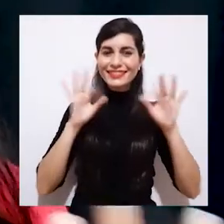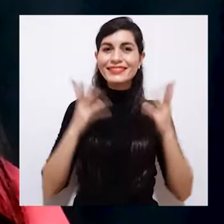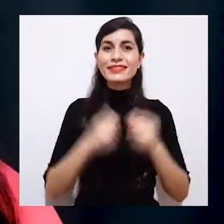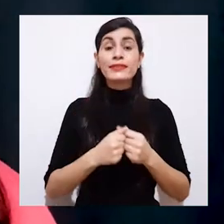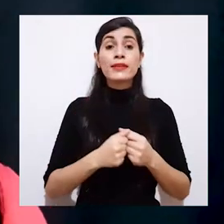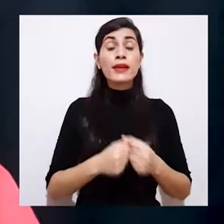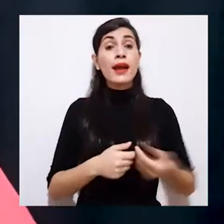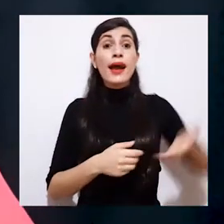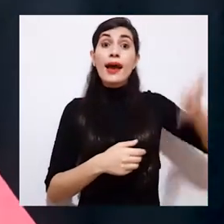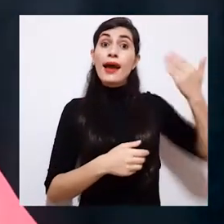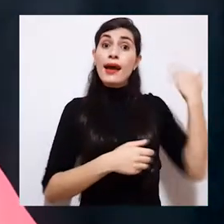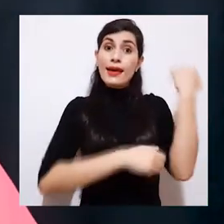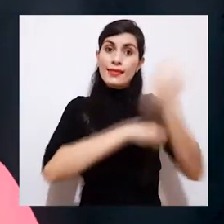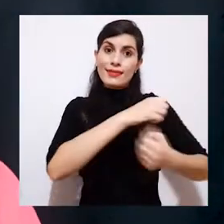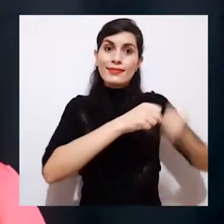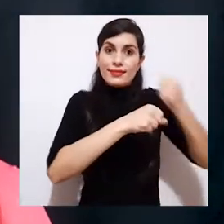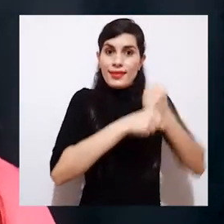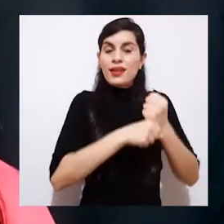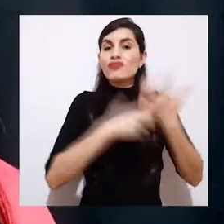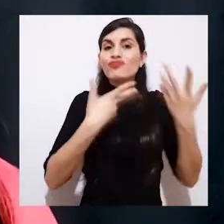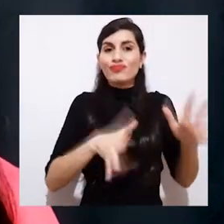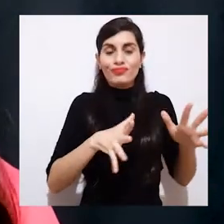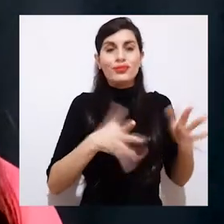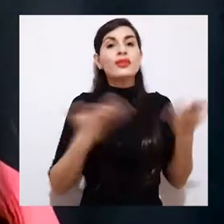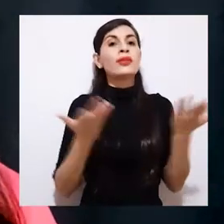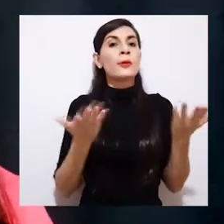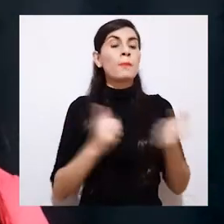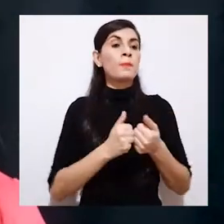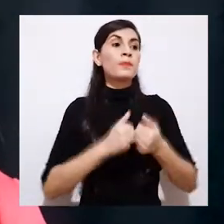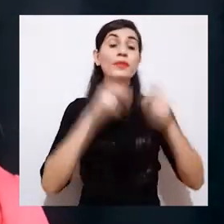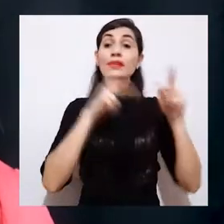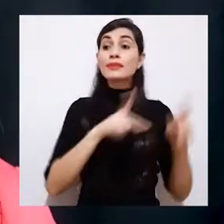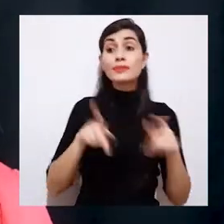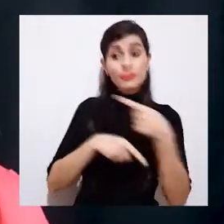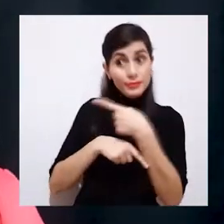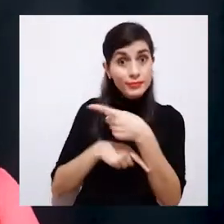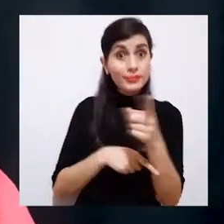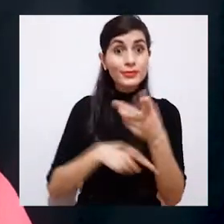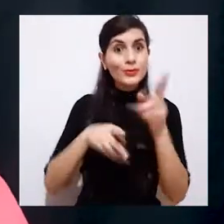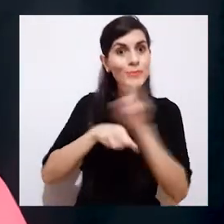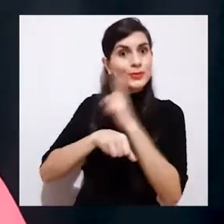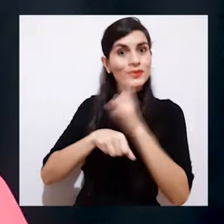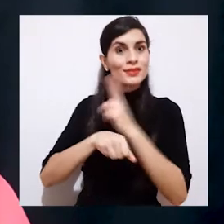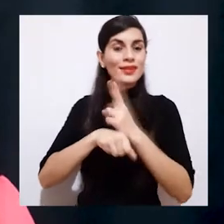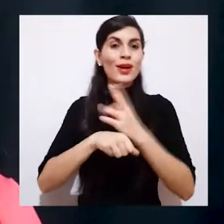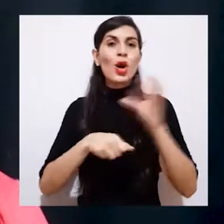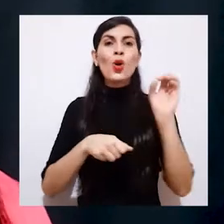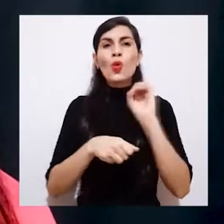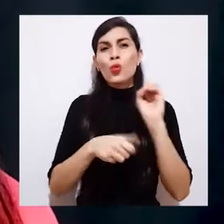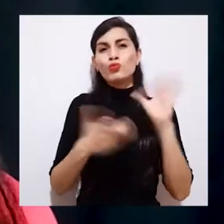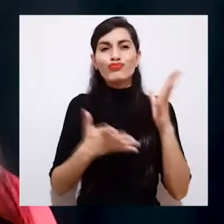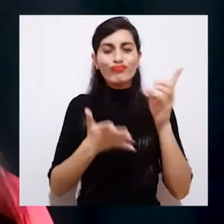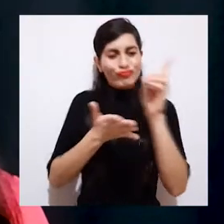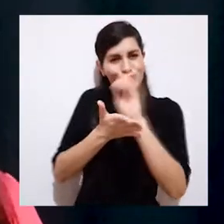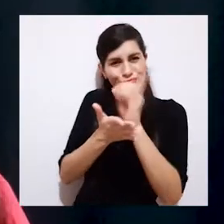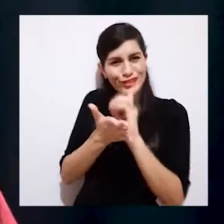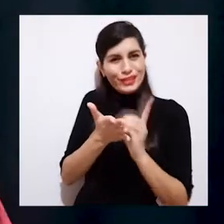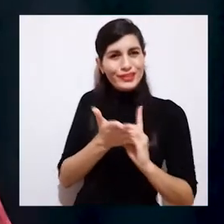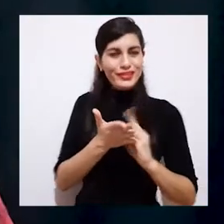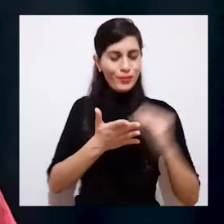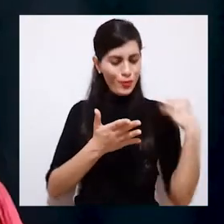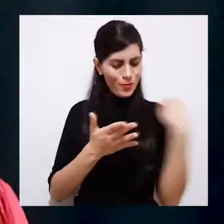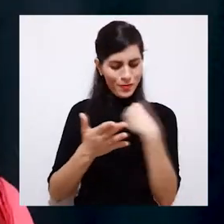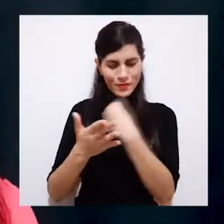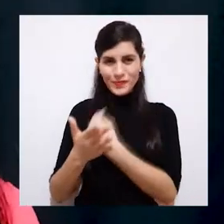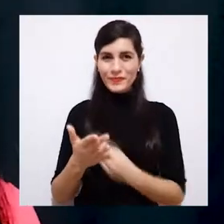viene desde hace muchos años atrás, donde los seres humanos lo comenzaron a utilizar como decoración en el cuerpo, y todo esto